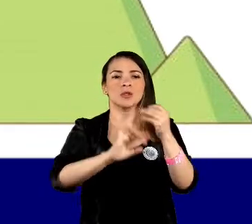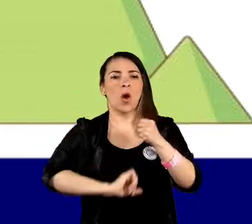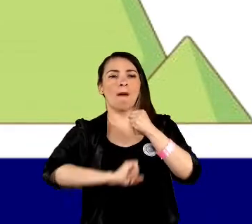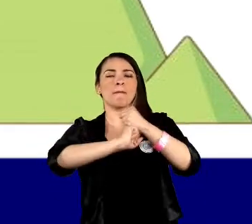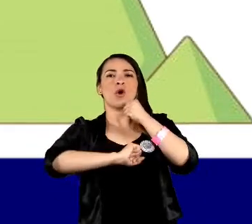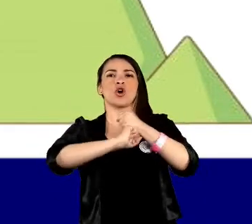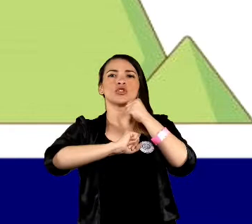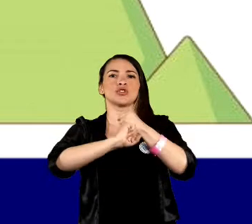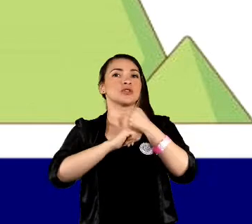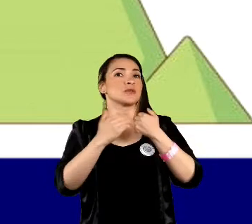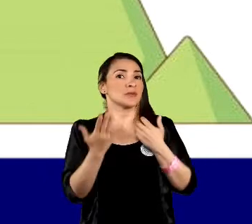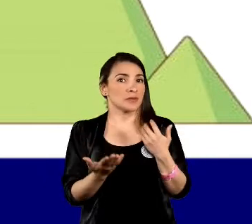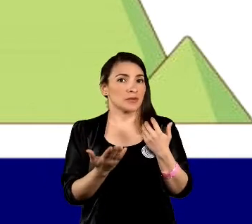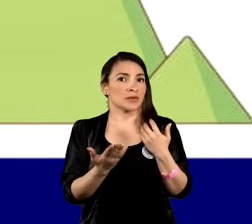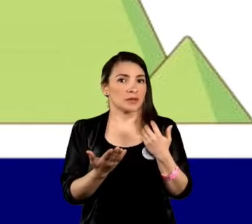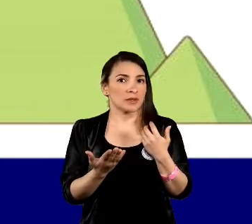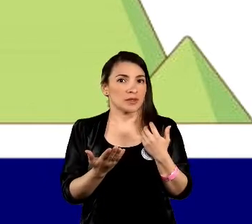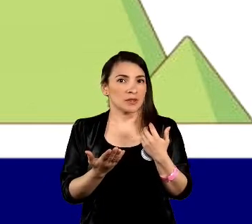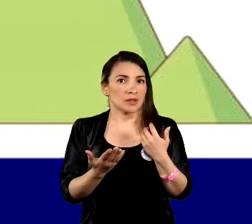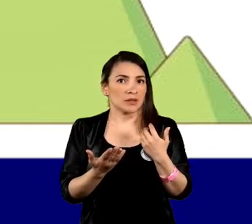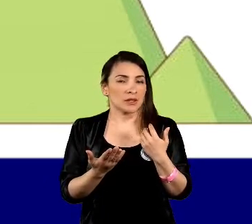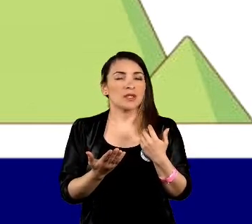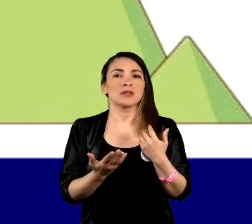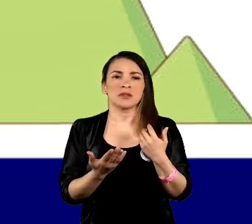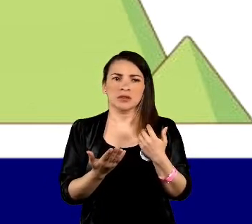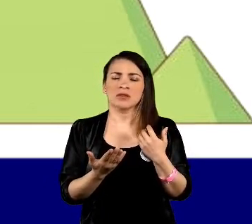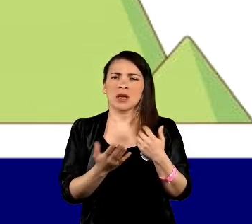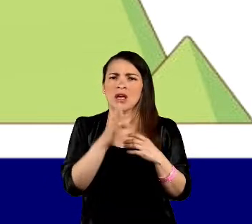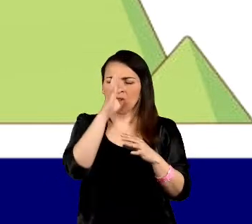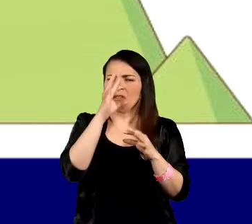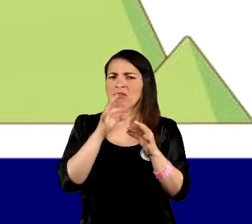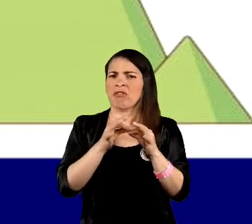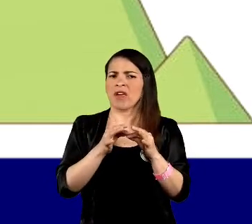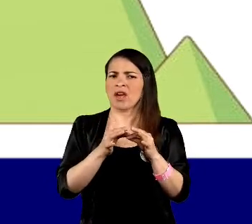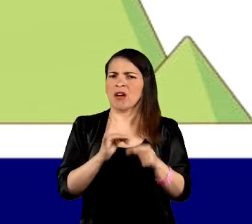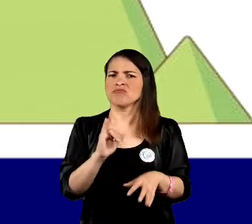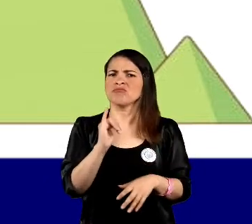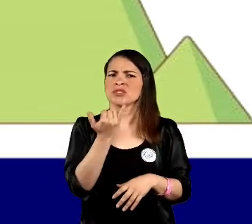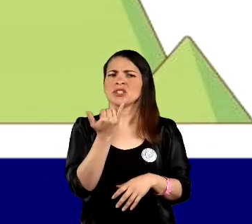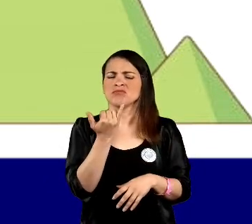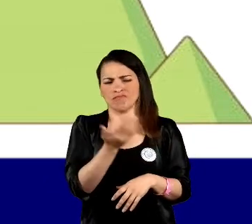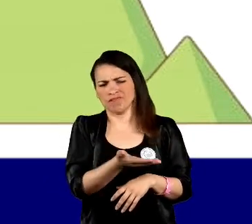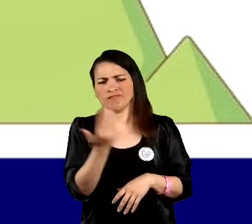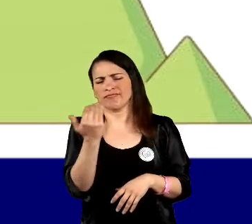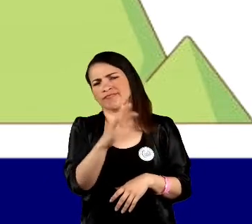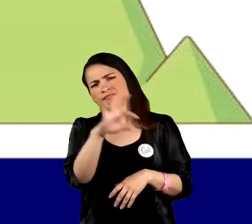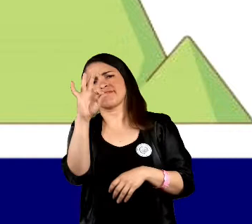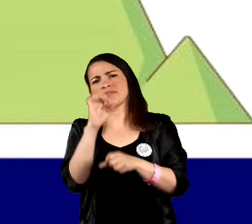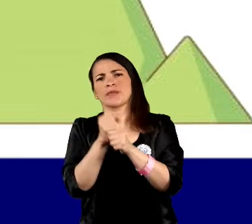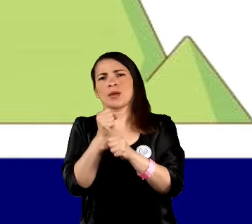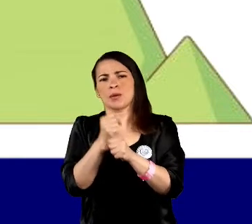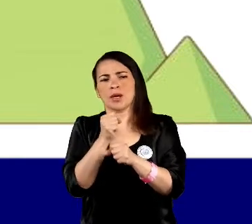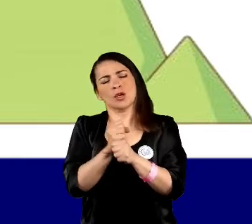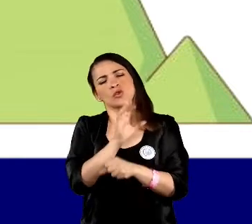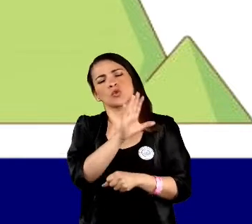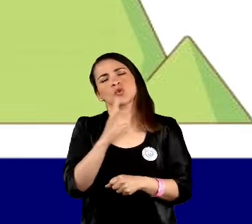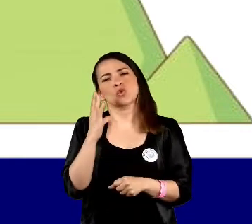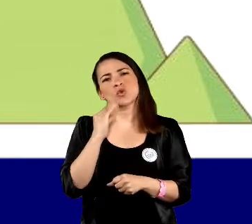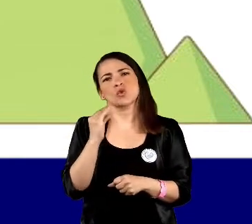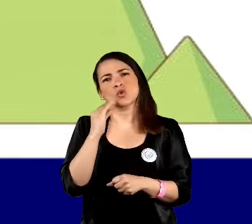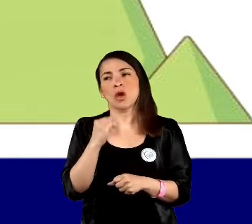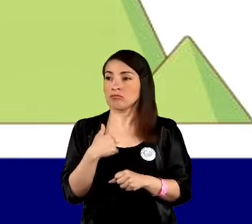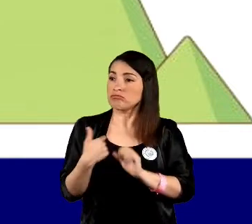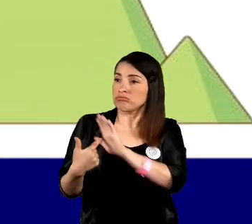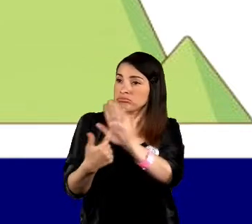único que va a confiar nuevamente en vos y que esa perseverancia Y esa experiencia que ya tuviste